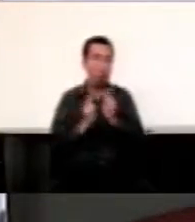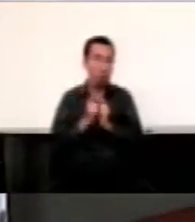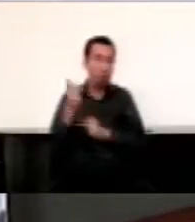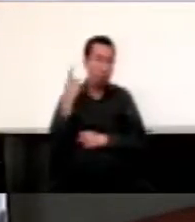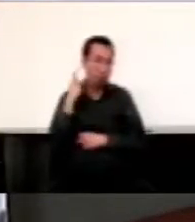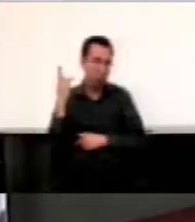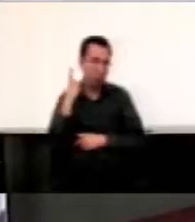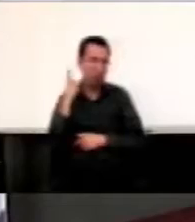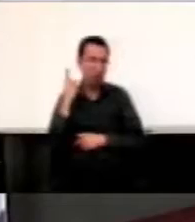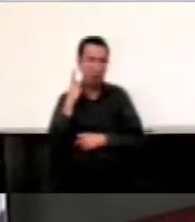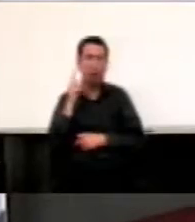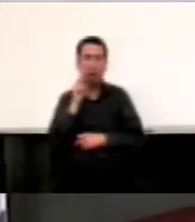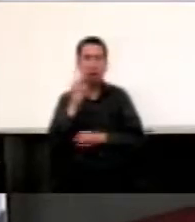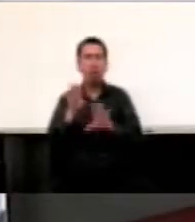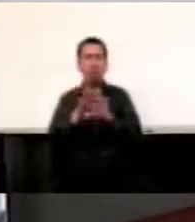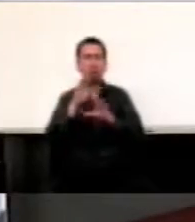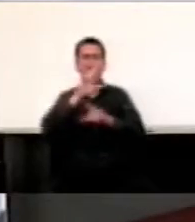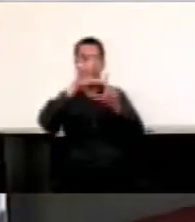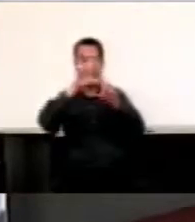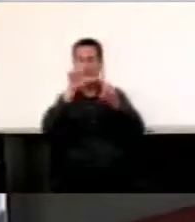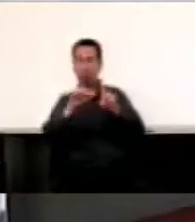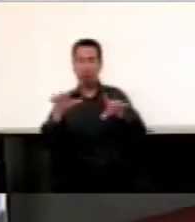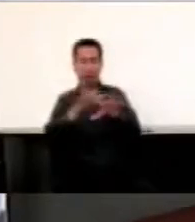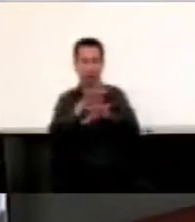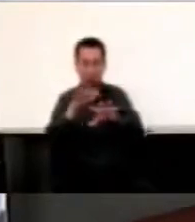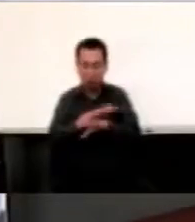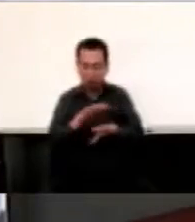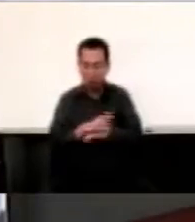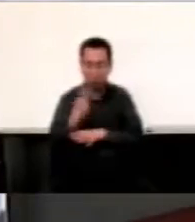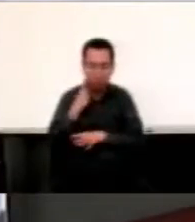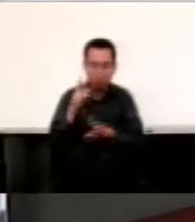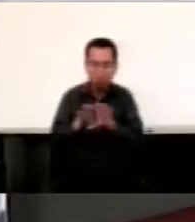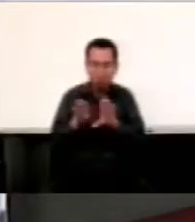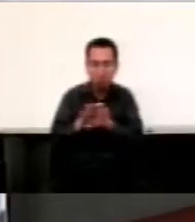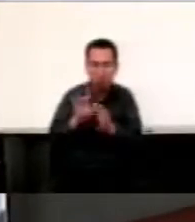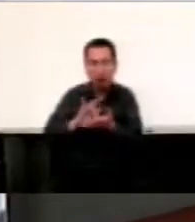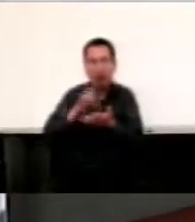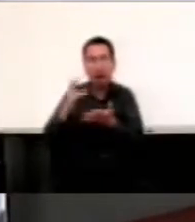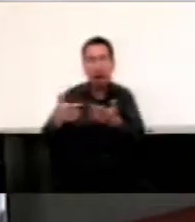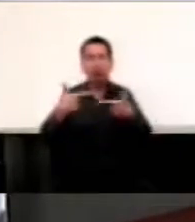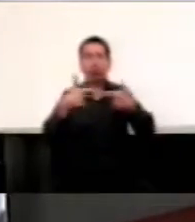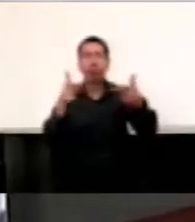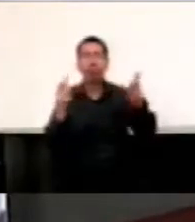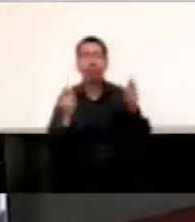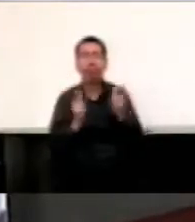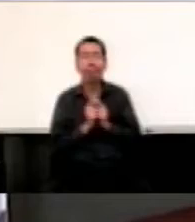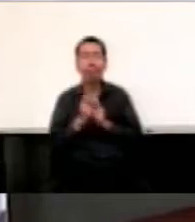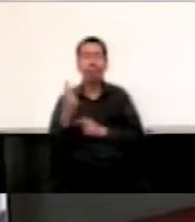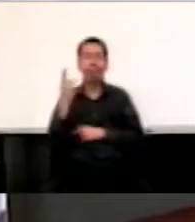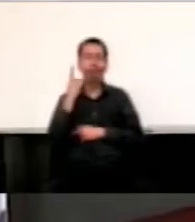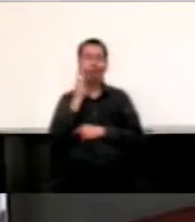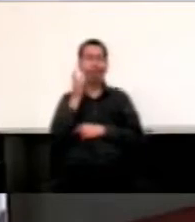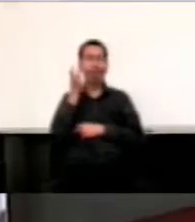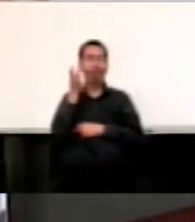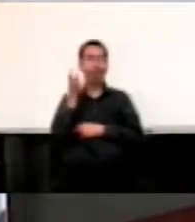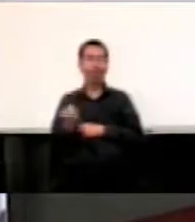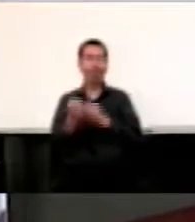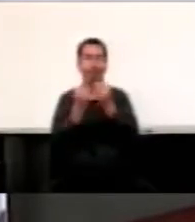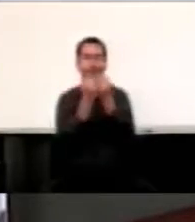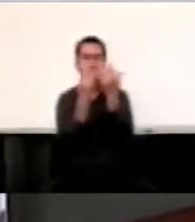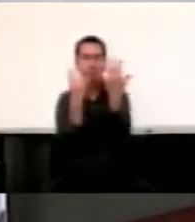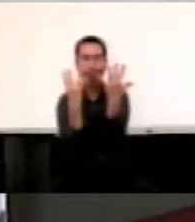los cambios democráticos en el país, la alternancia política que ha habido, sin la existencia y